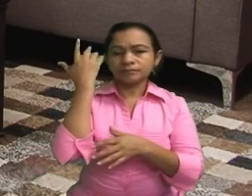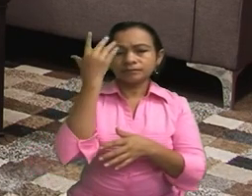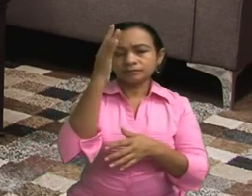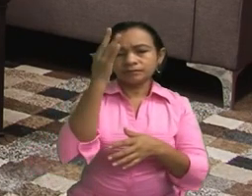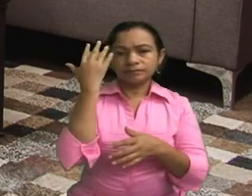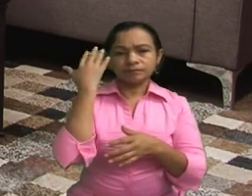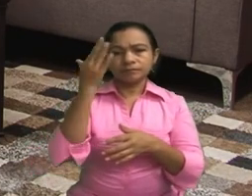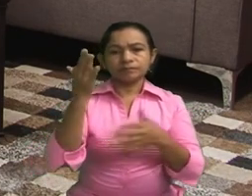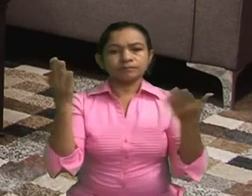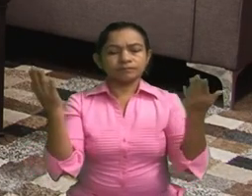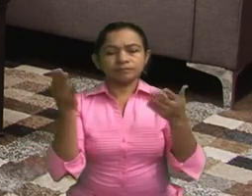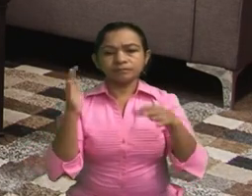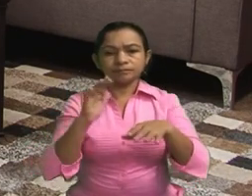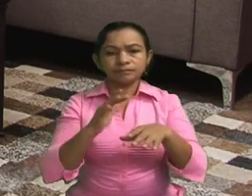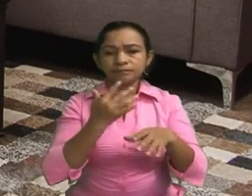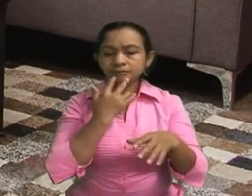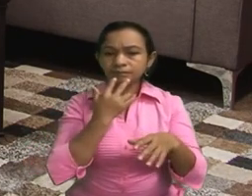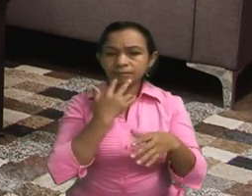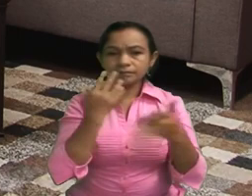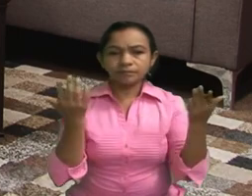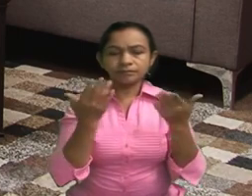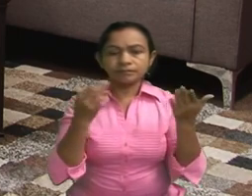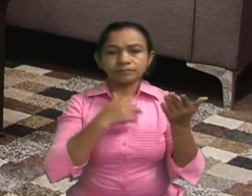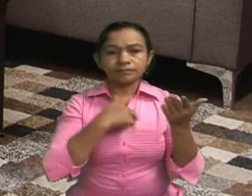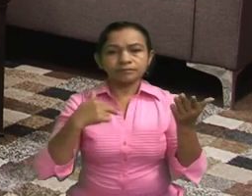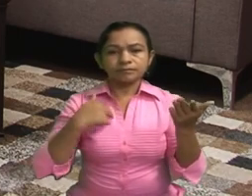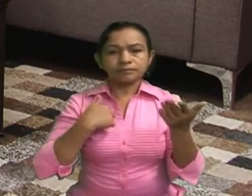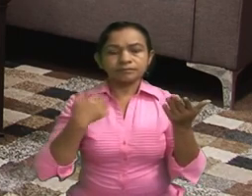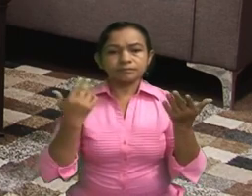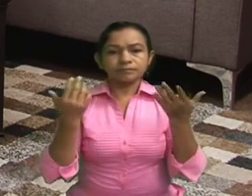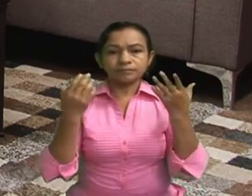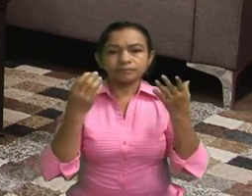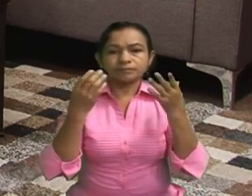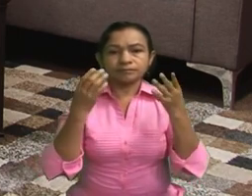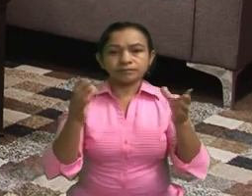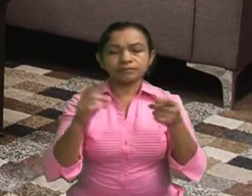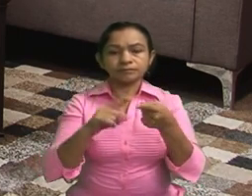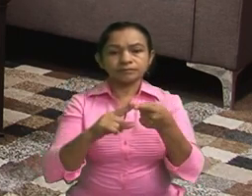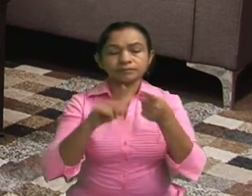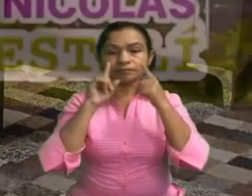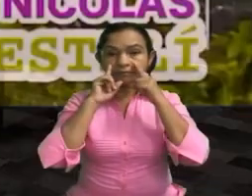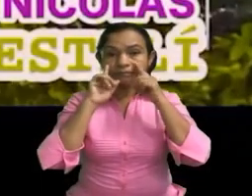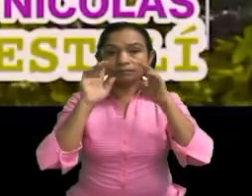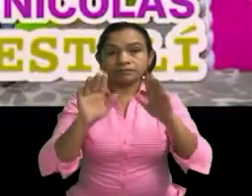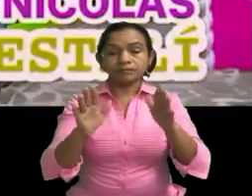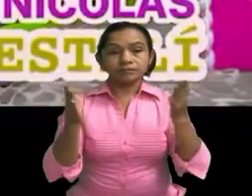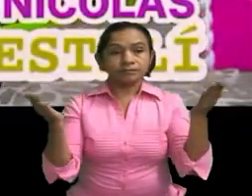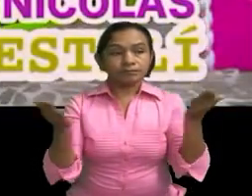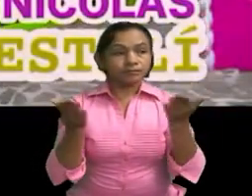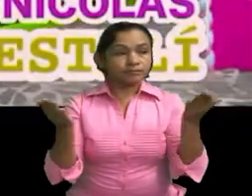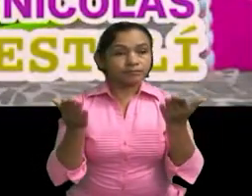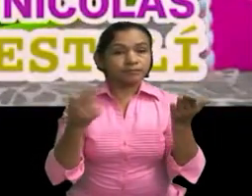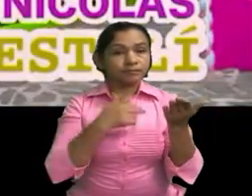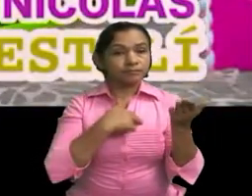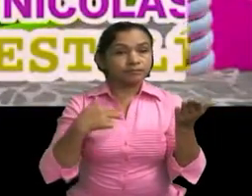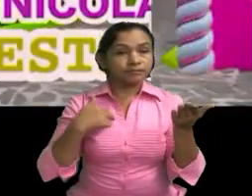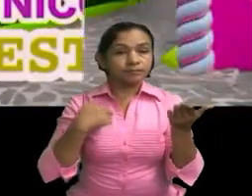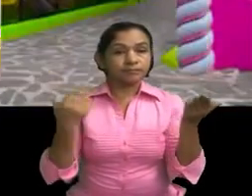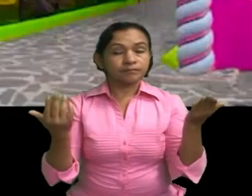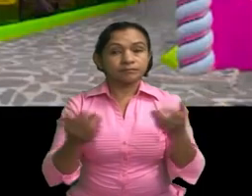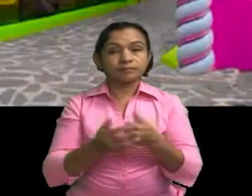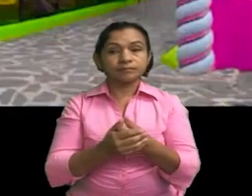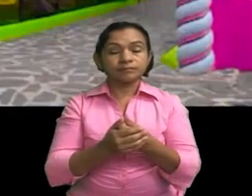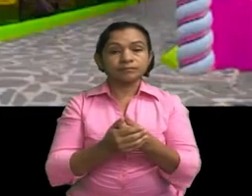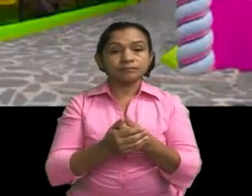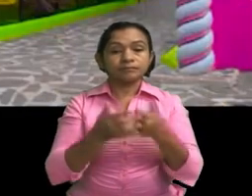ahí, que no la tocas, y que es lo que se llaman radicalmente proteger, a que esté